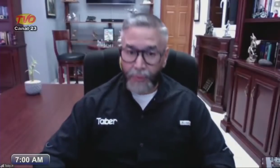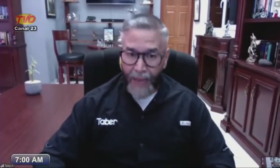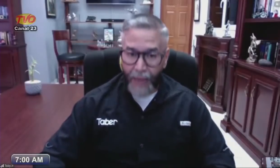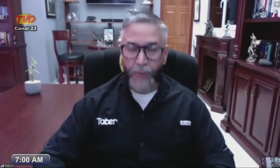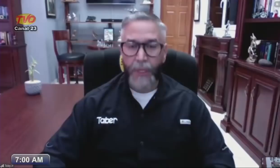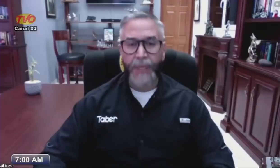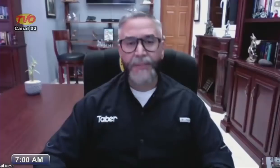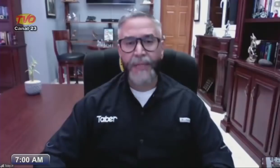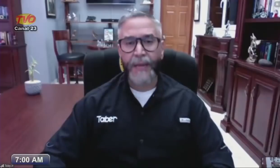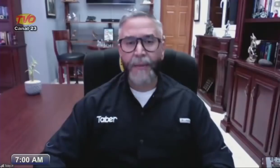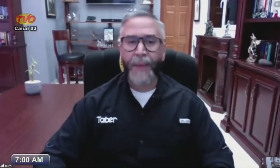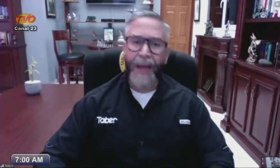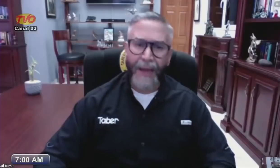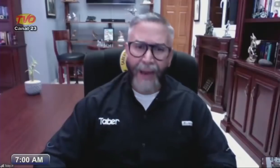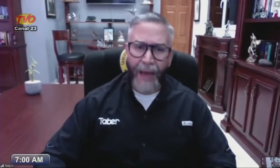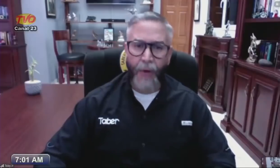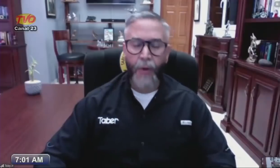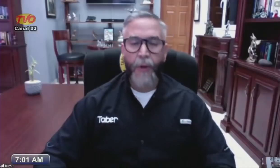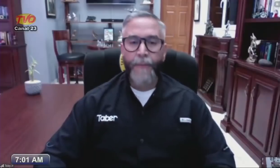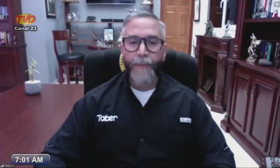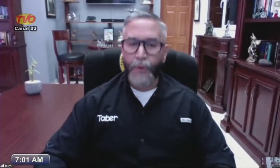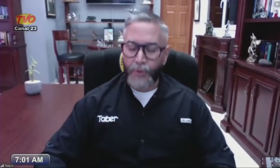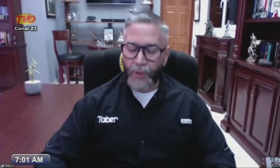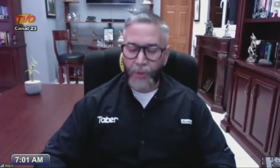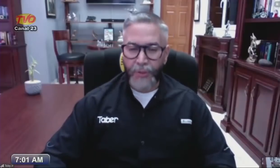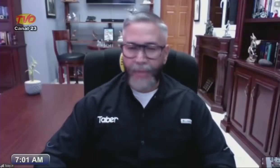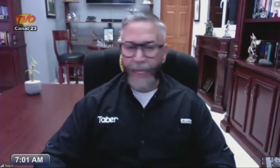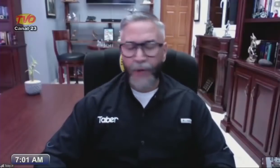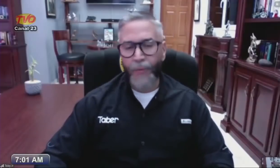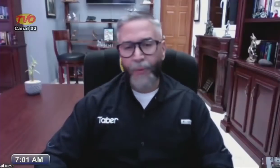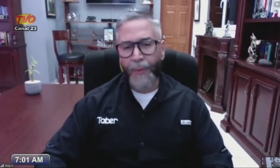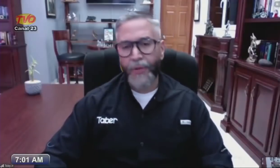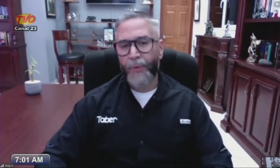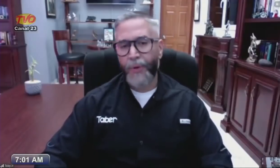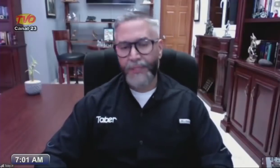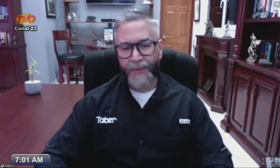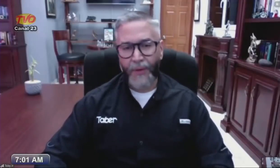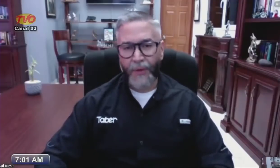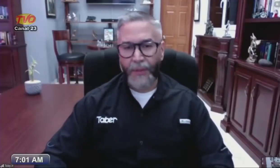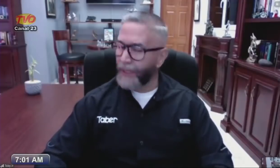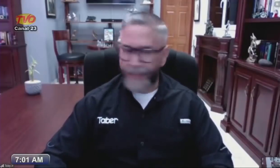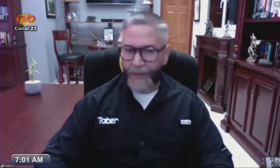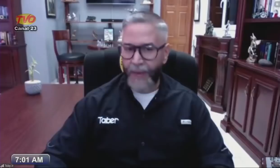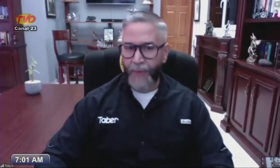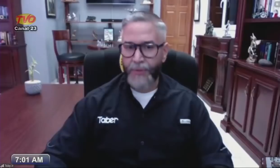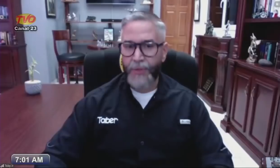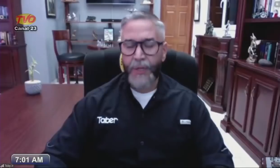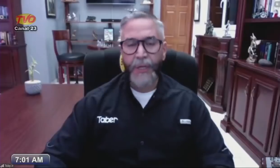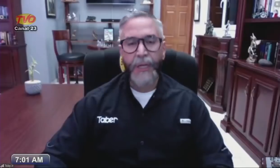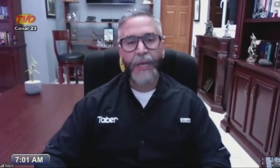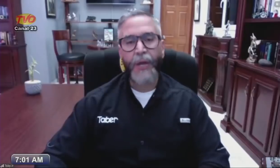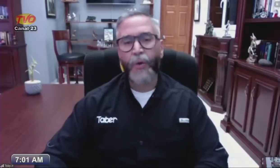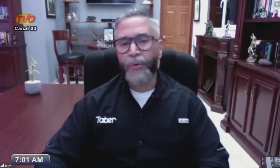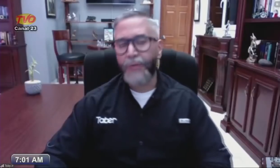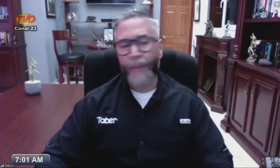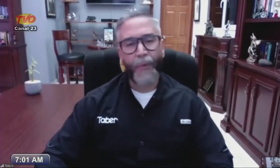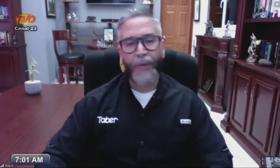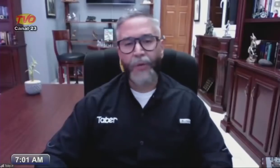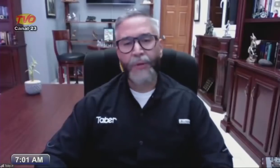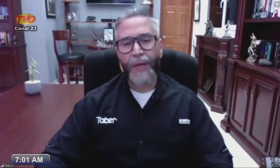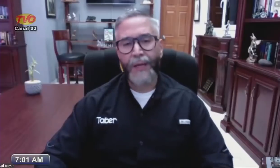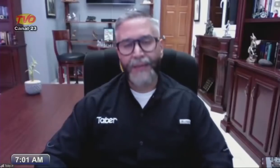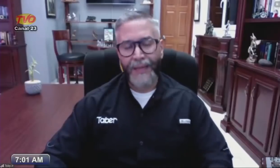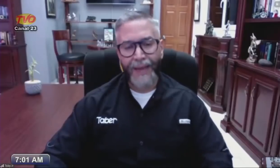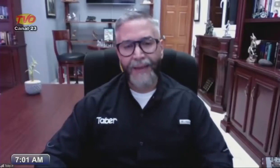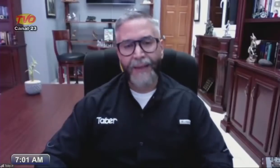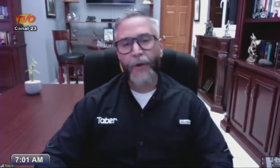han preguntado y quisiera también aclararlo nosotros en ningún momento hemos recibido ni recibiremos ningún tipo de